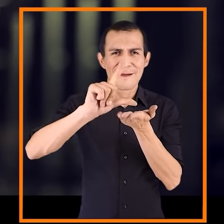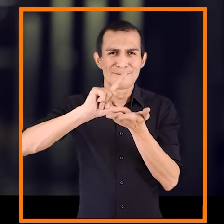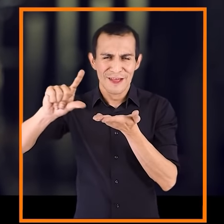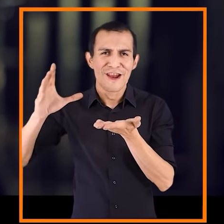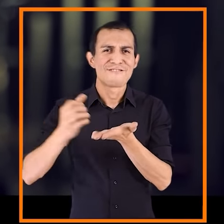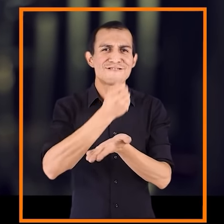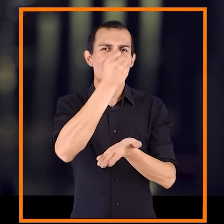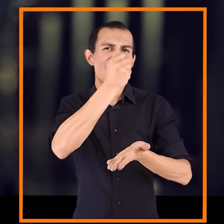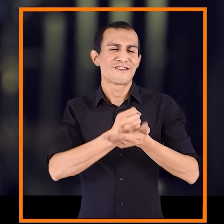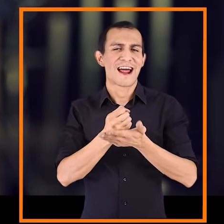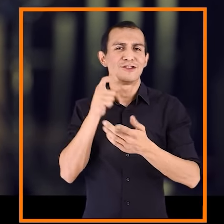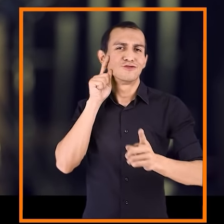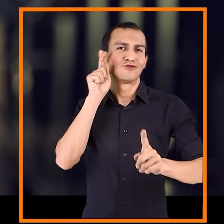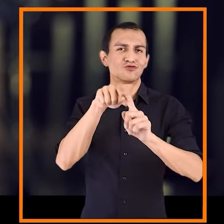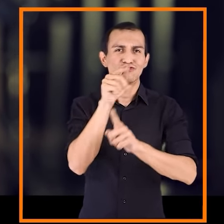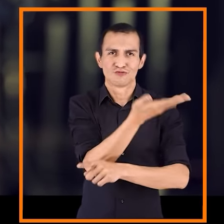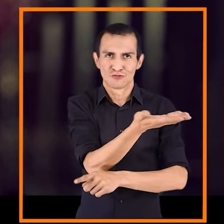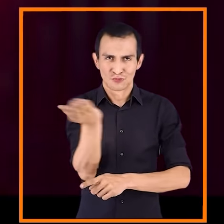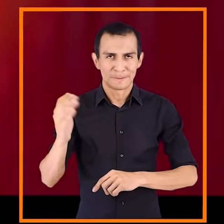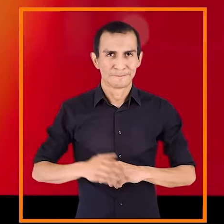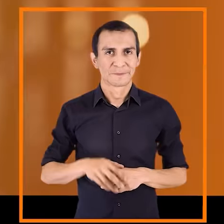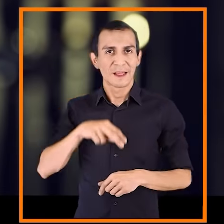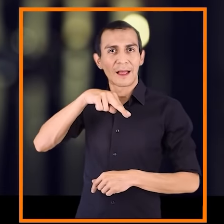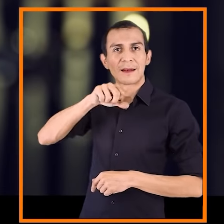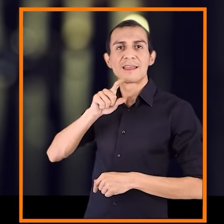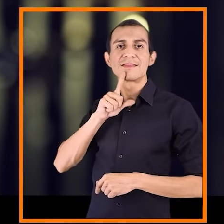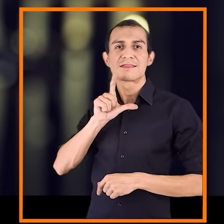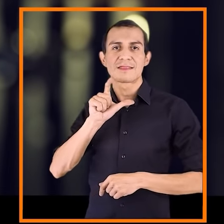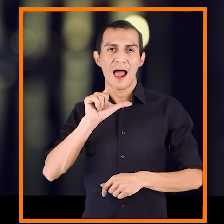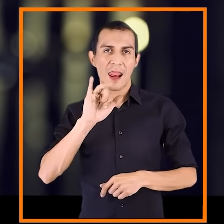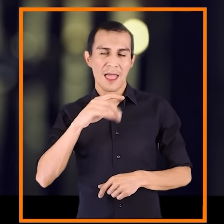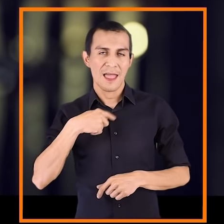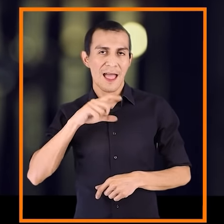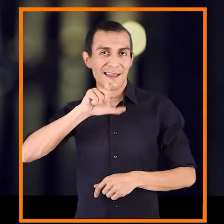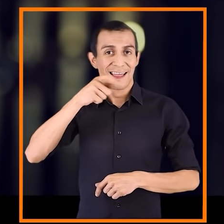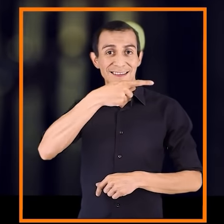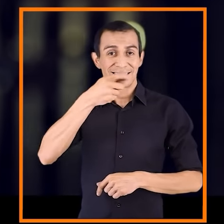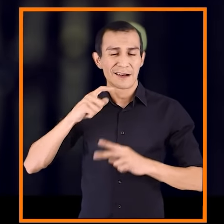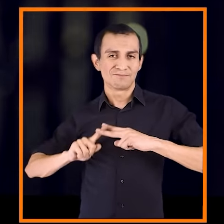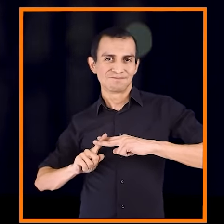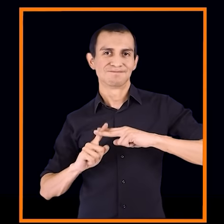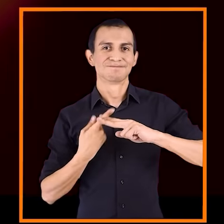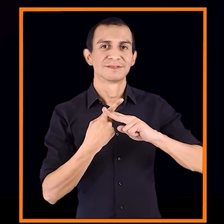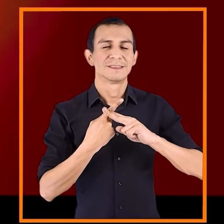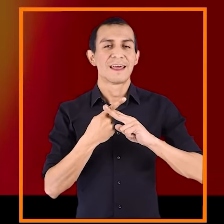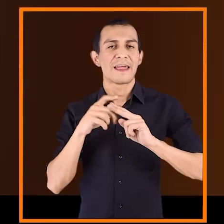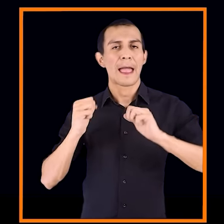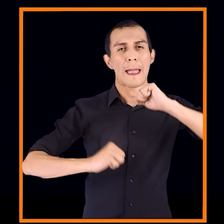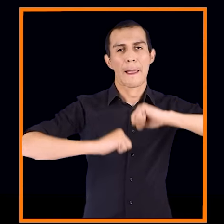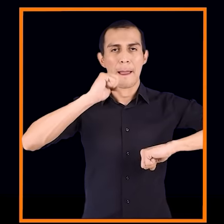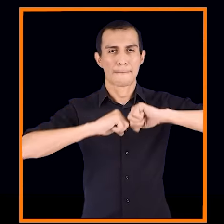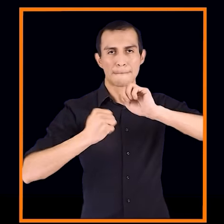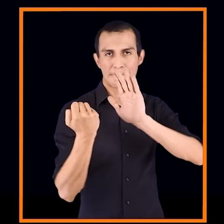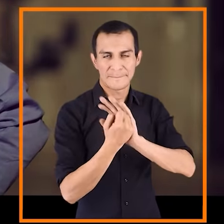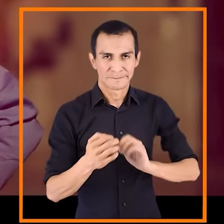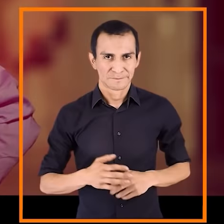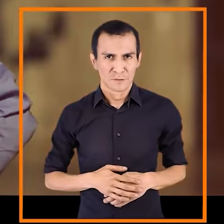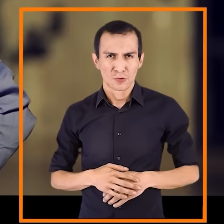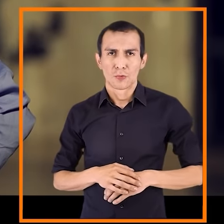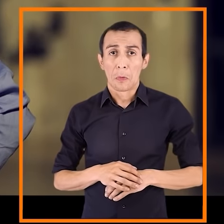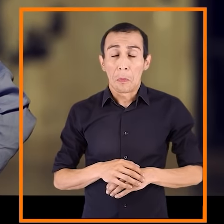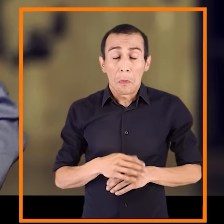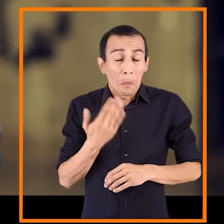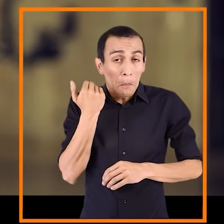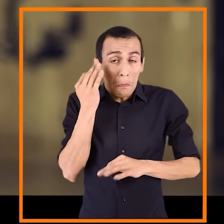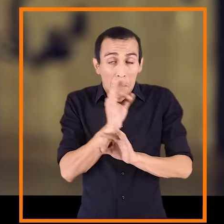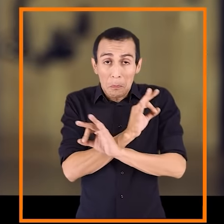estos emprendedores va a poder lograr su objetivo. Natalia Espinosa, G100 y fundadora de Papinotas. Uno